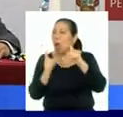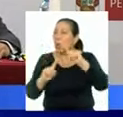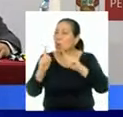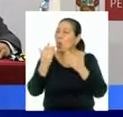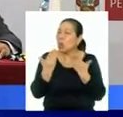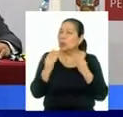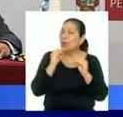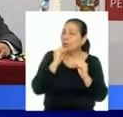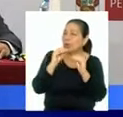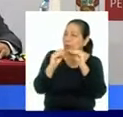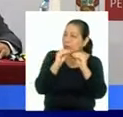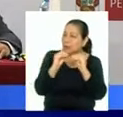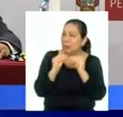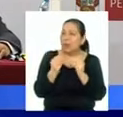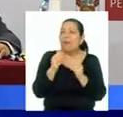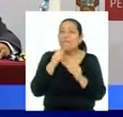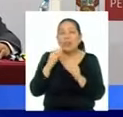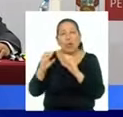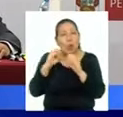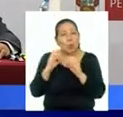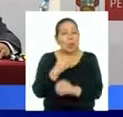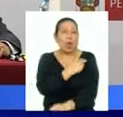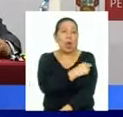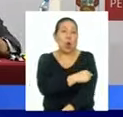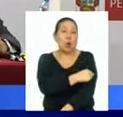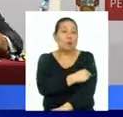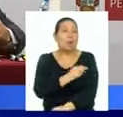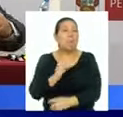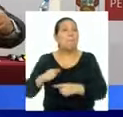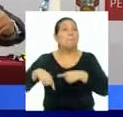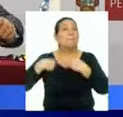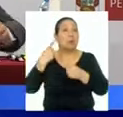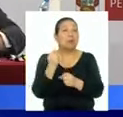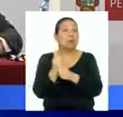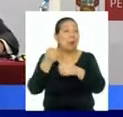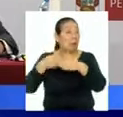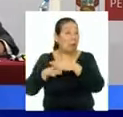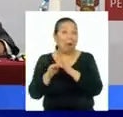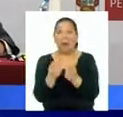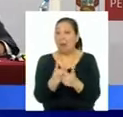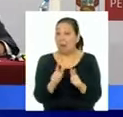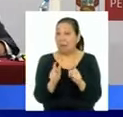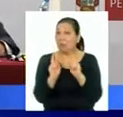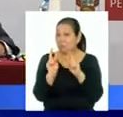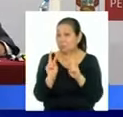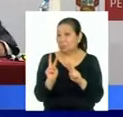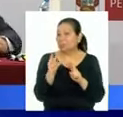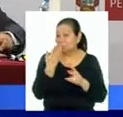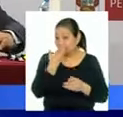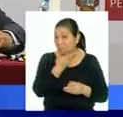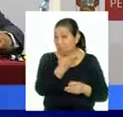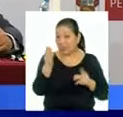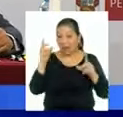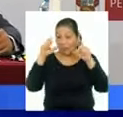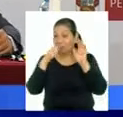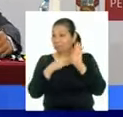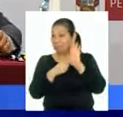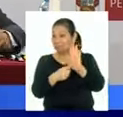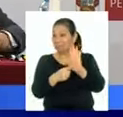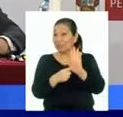aspectos del sistema de comunicaciones del hospital para su próximo funcionamiento. Ahí tienen unas fotografías